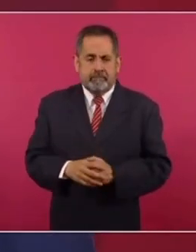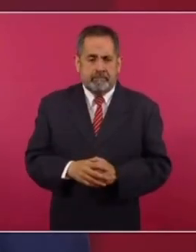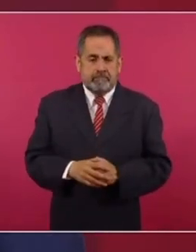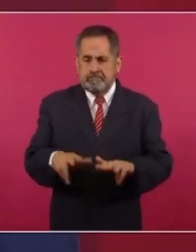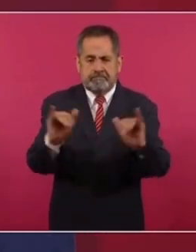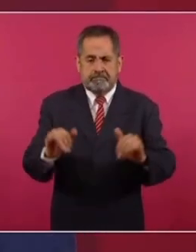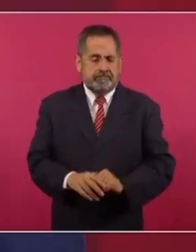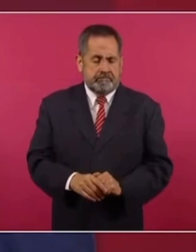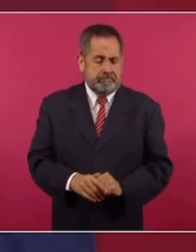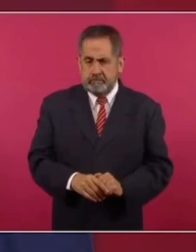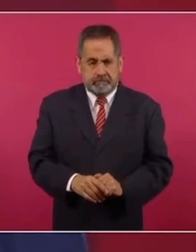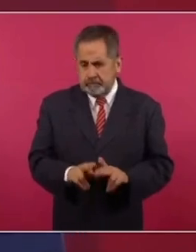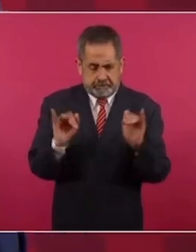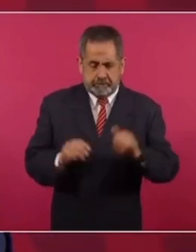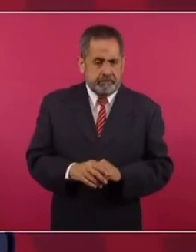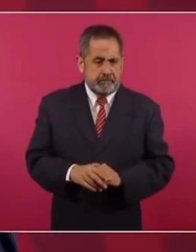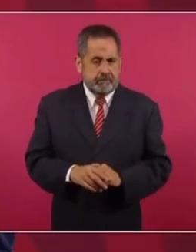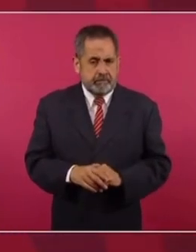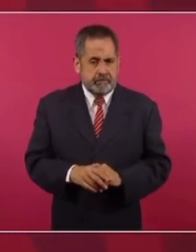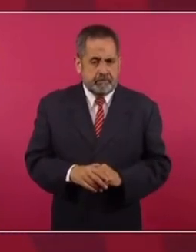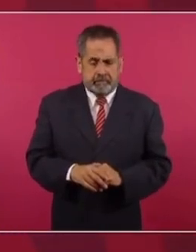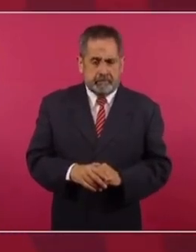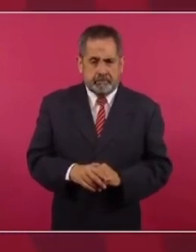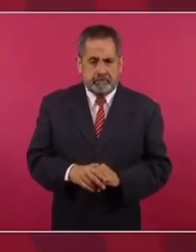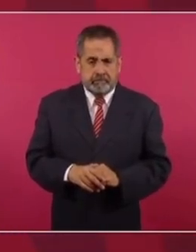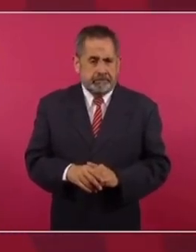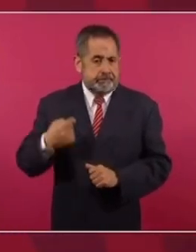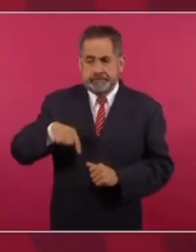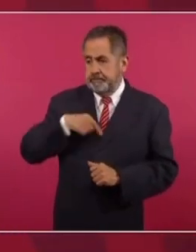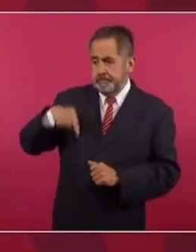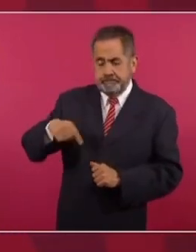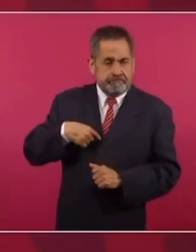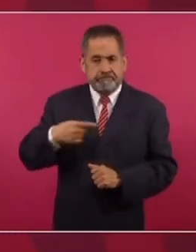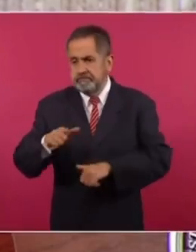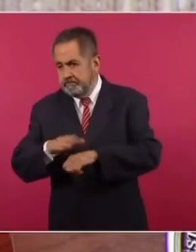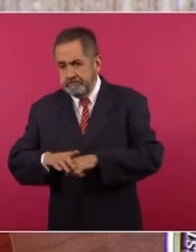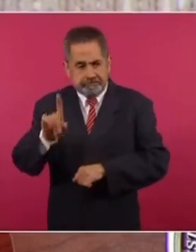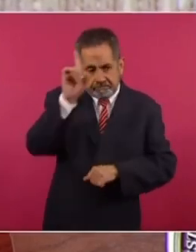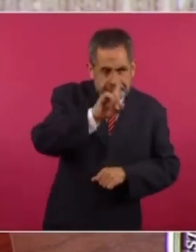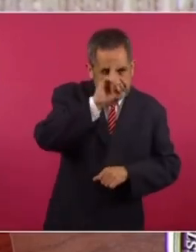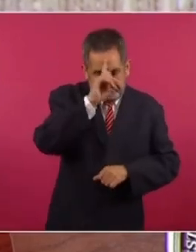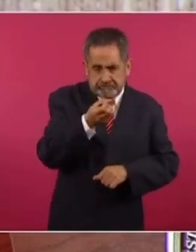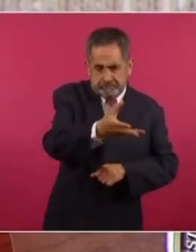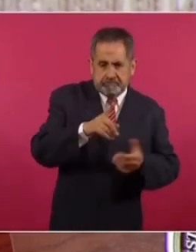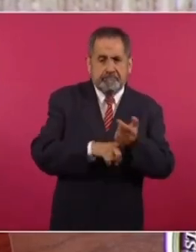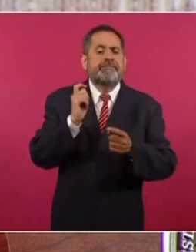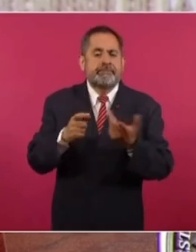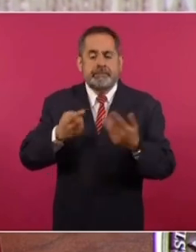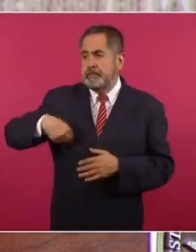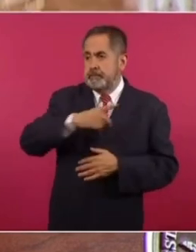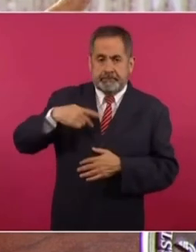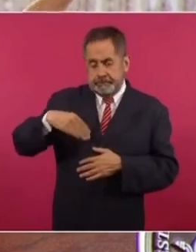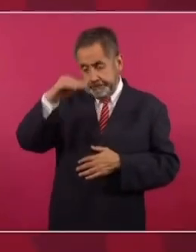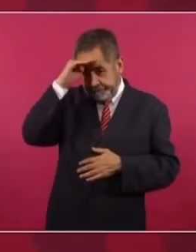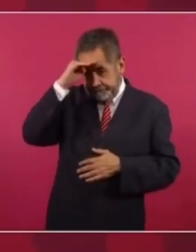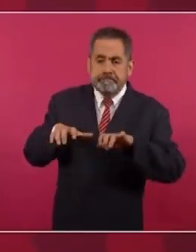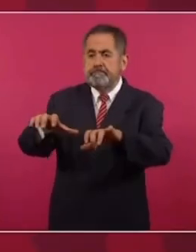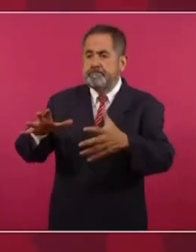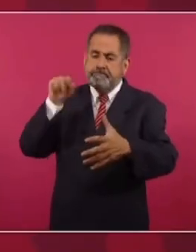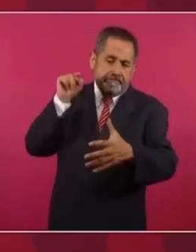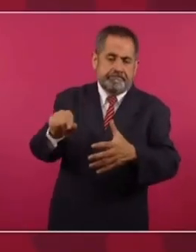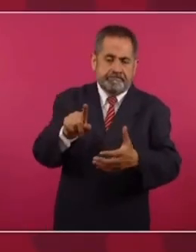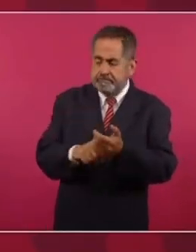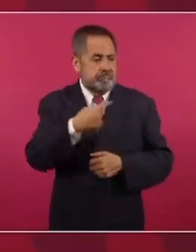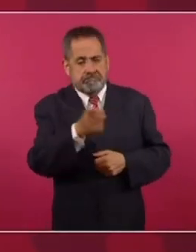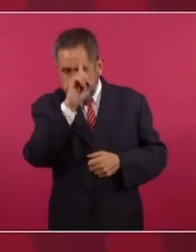nadie. O sea, aquí lo que se aconseja respetuosamente es que pensemos en el pueblo.